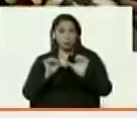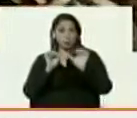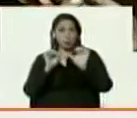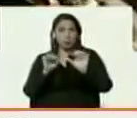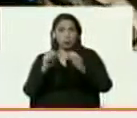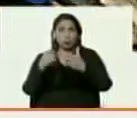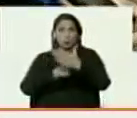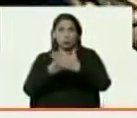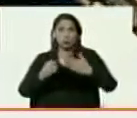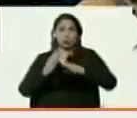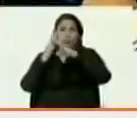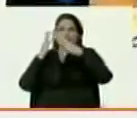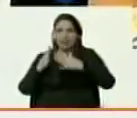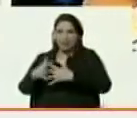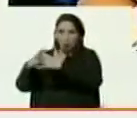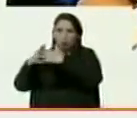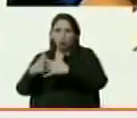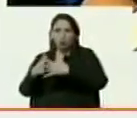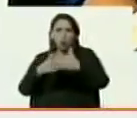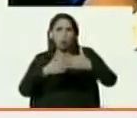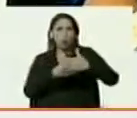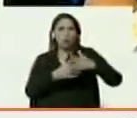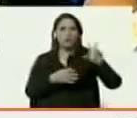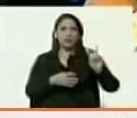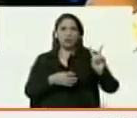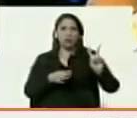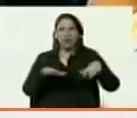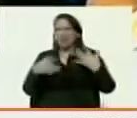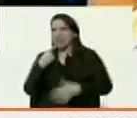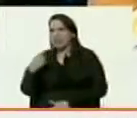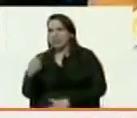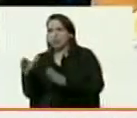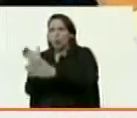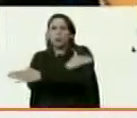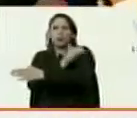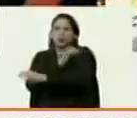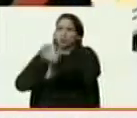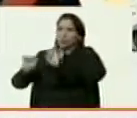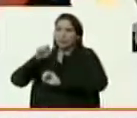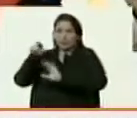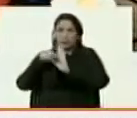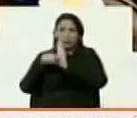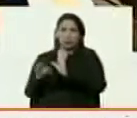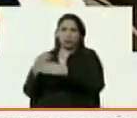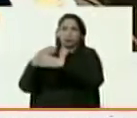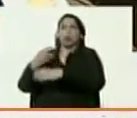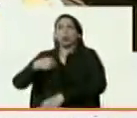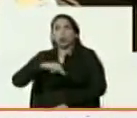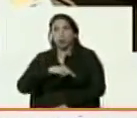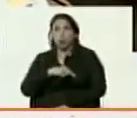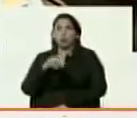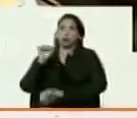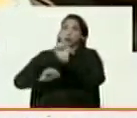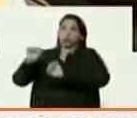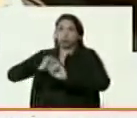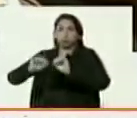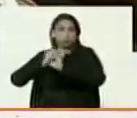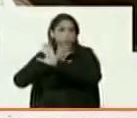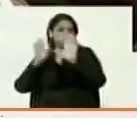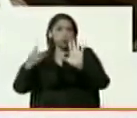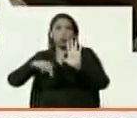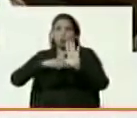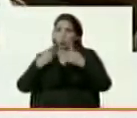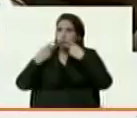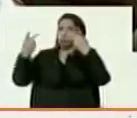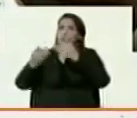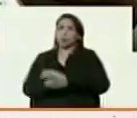sanciones por parte de Estados Unidos contra Venezuela. ¿Qué dice esta fracción de la oposición? ¿Rechaza esas medidas? Bueno, nosotros lo hemos rechazado claramente, lo hemos expresado